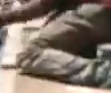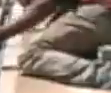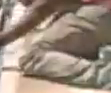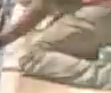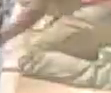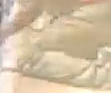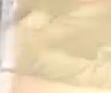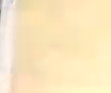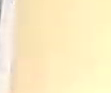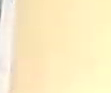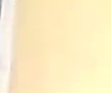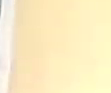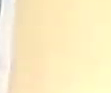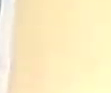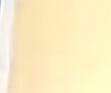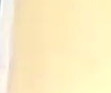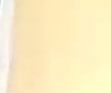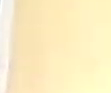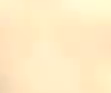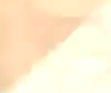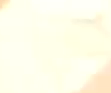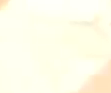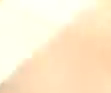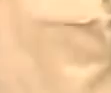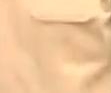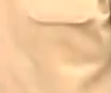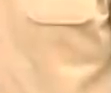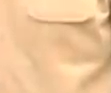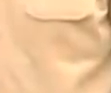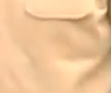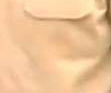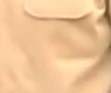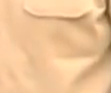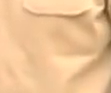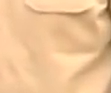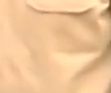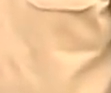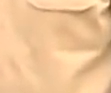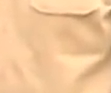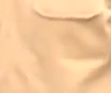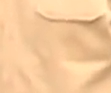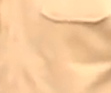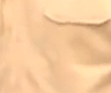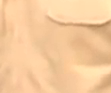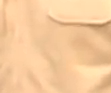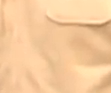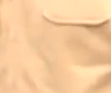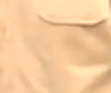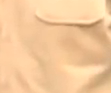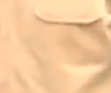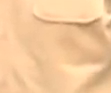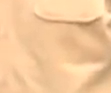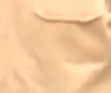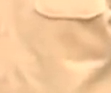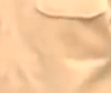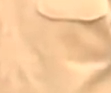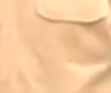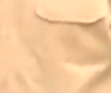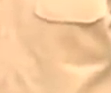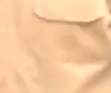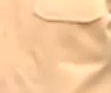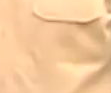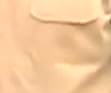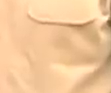sus sanciones al pueblo de Bolívar y Chávez. Muy orgullosa de que tengo mi casa y le digo a toda la familia, no perdamos la fe, que Dios